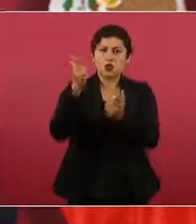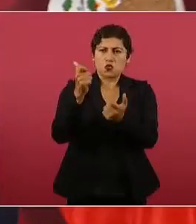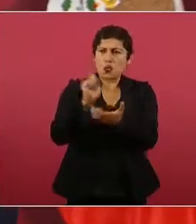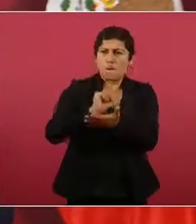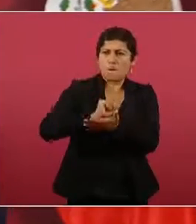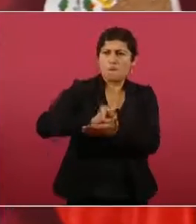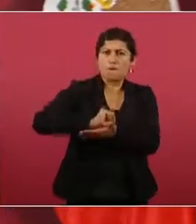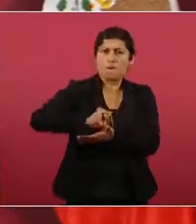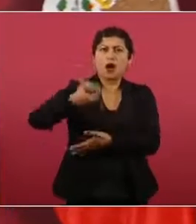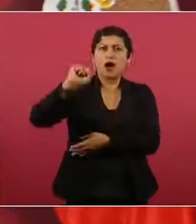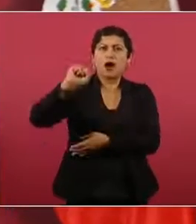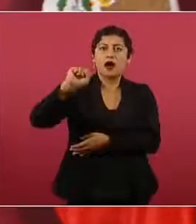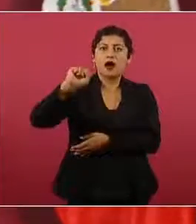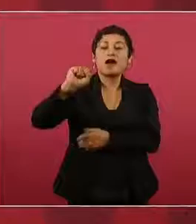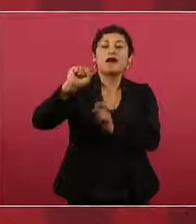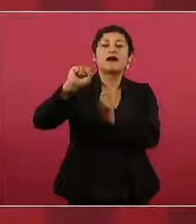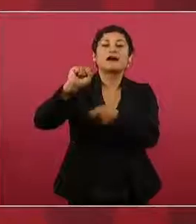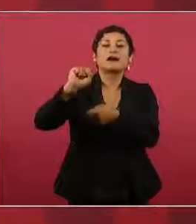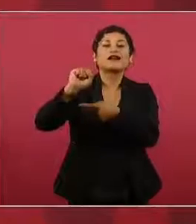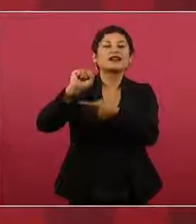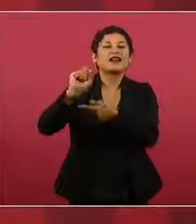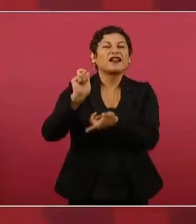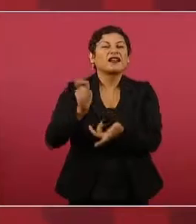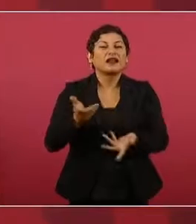es resultado